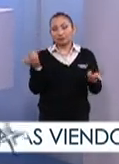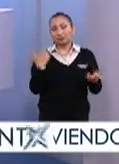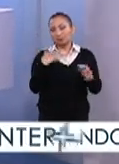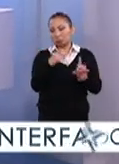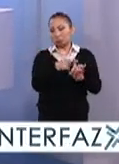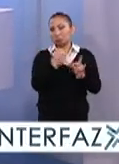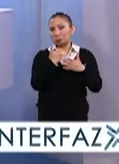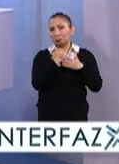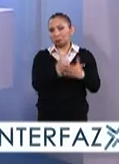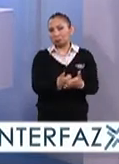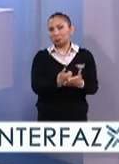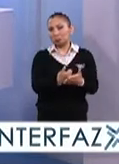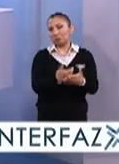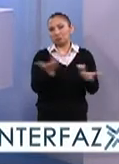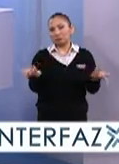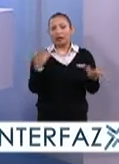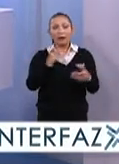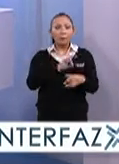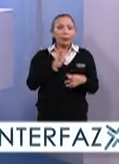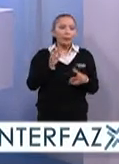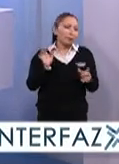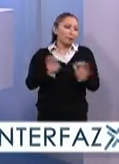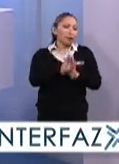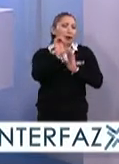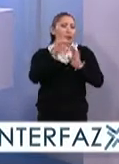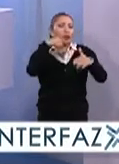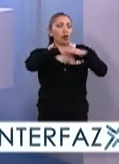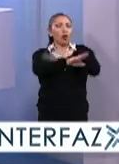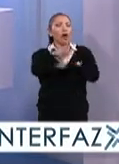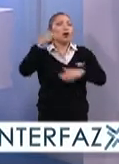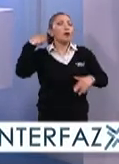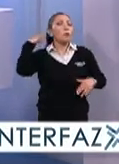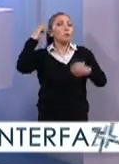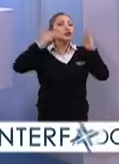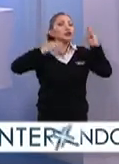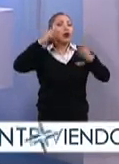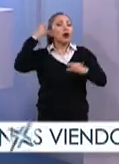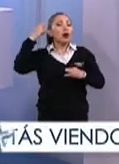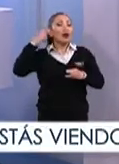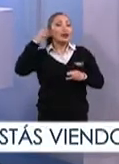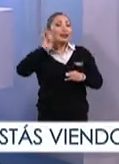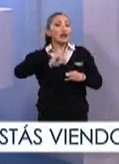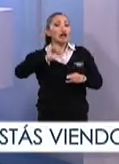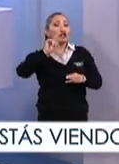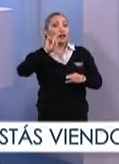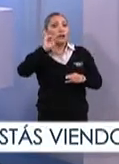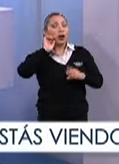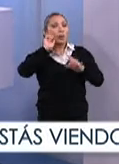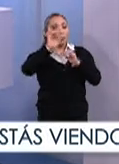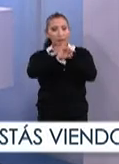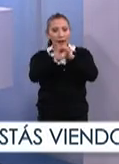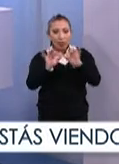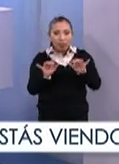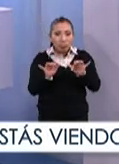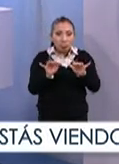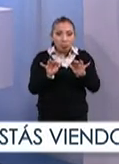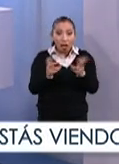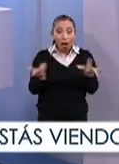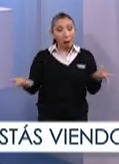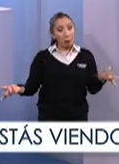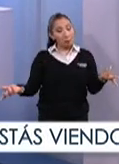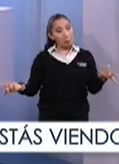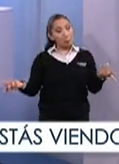muy positivo, por ejemplo, el poder de repente estar en el Museo Reina Sofía en España desde una plataforma de internet. Por supuesto, yo